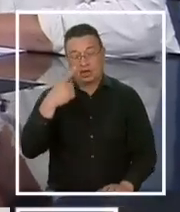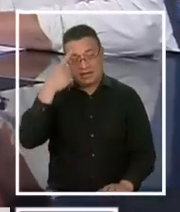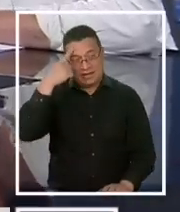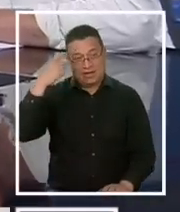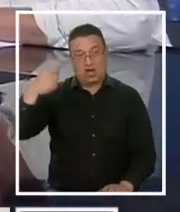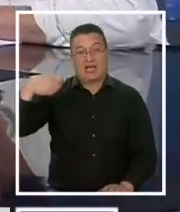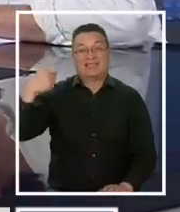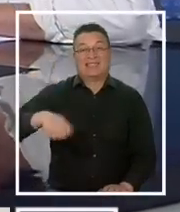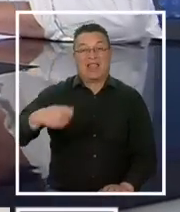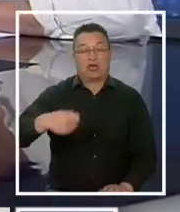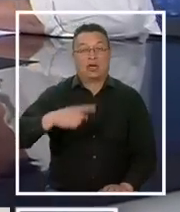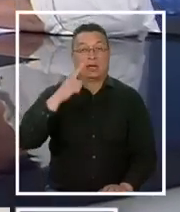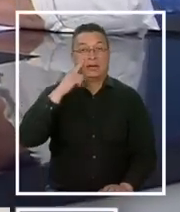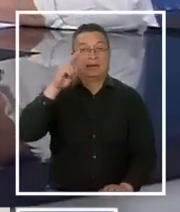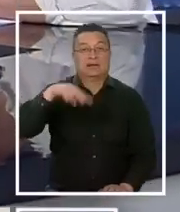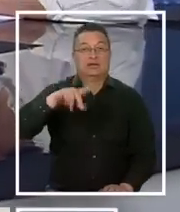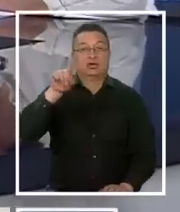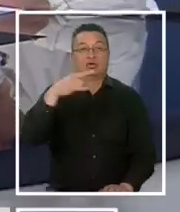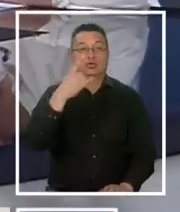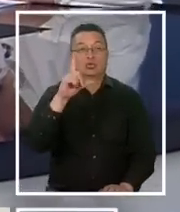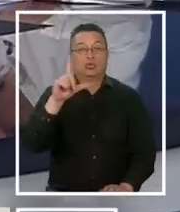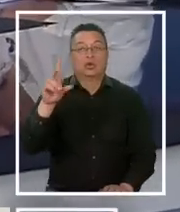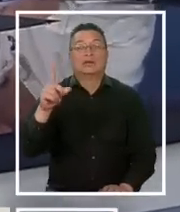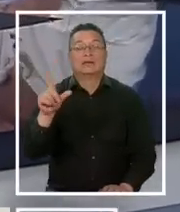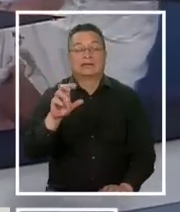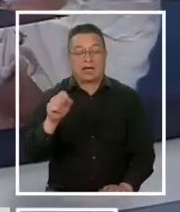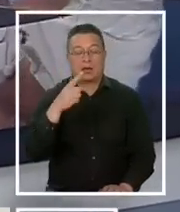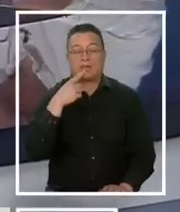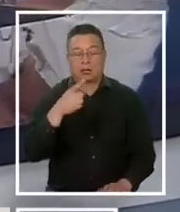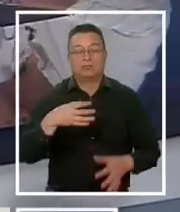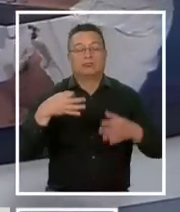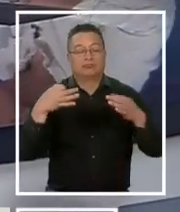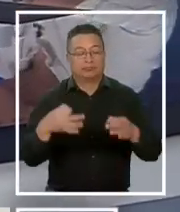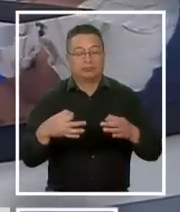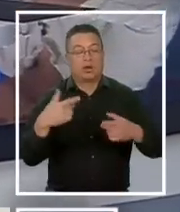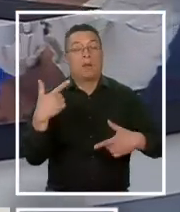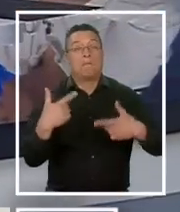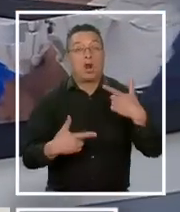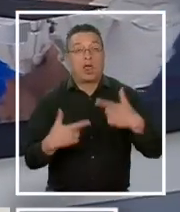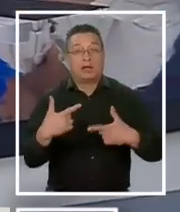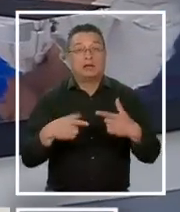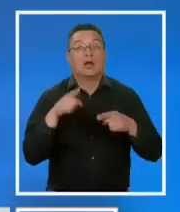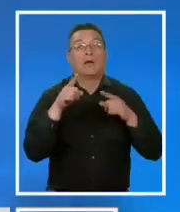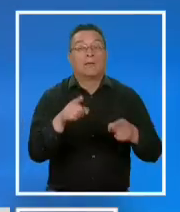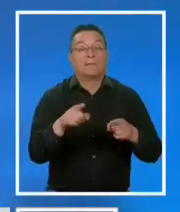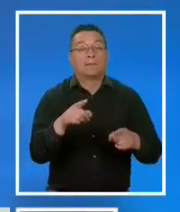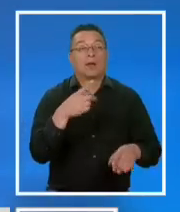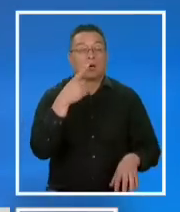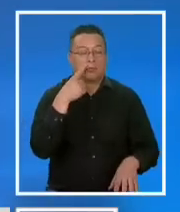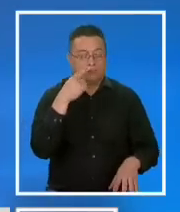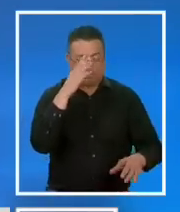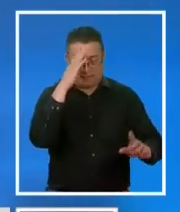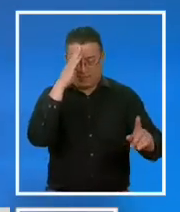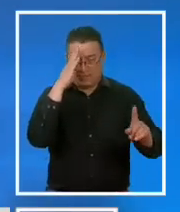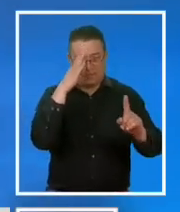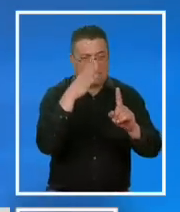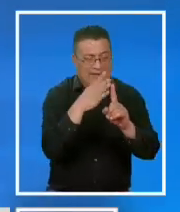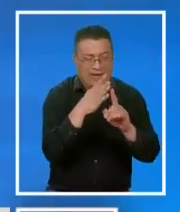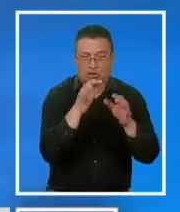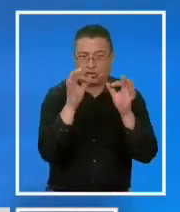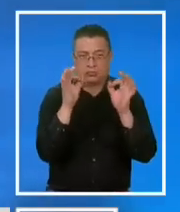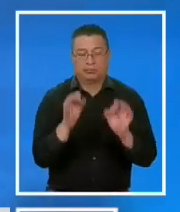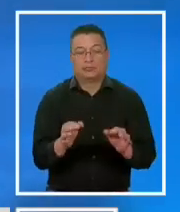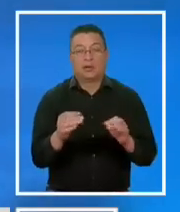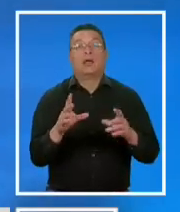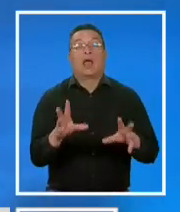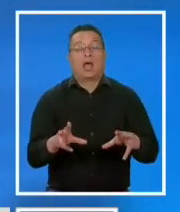insulsa lo dije ayer da muestra de su consecuencia política de ser un hombre directo y que